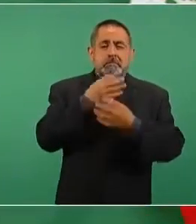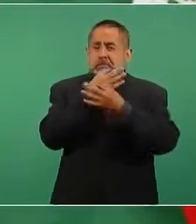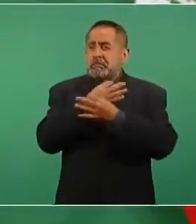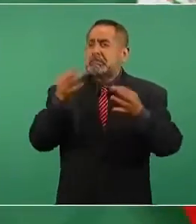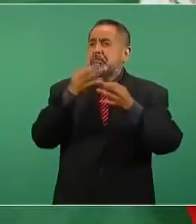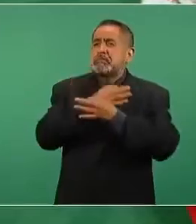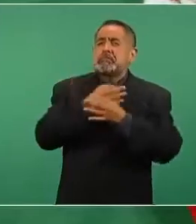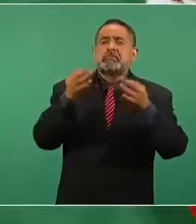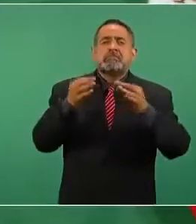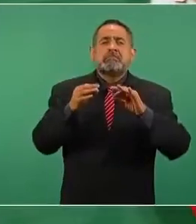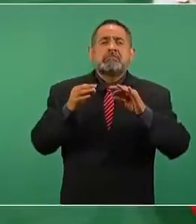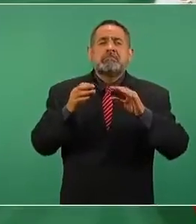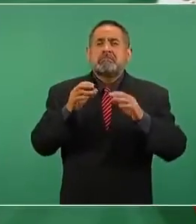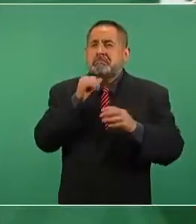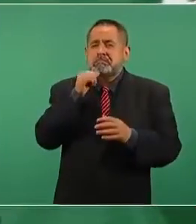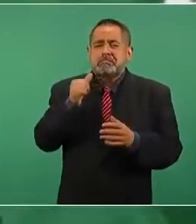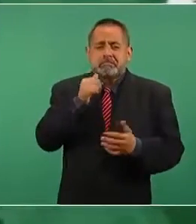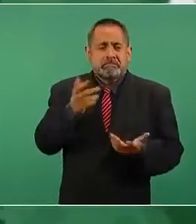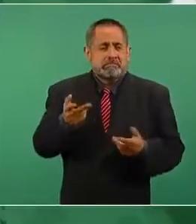parieron un ratón,